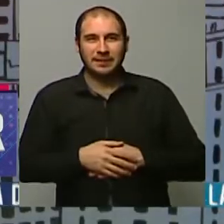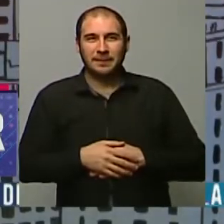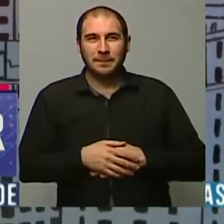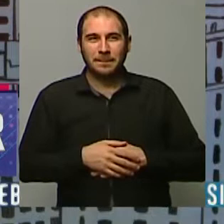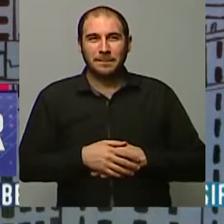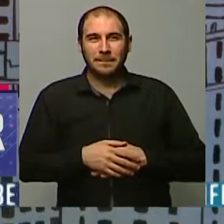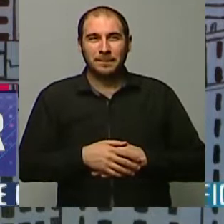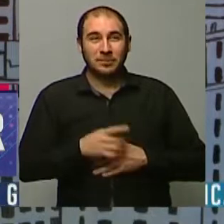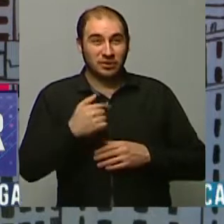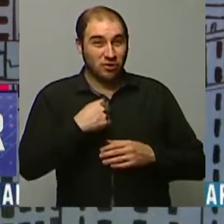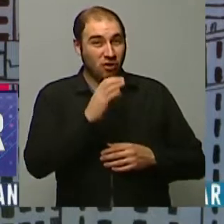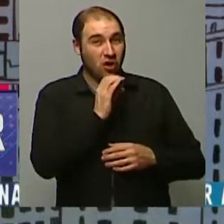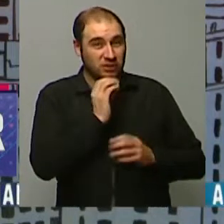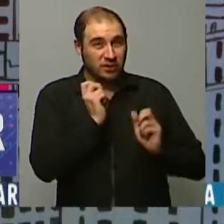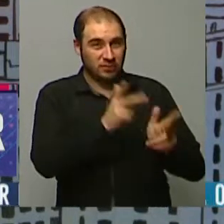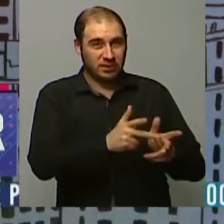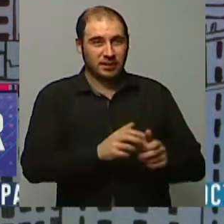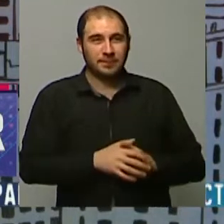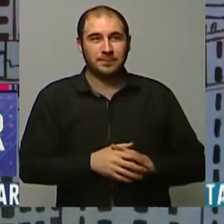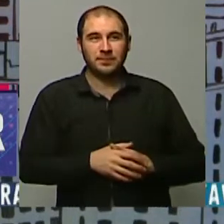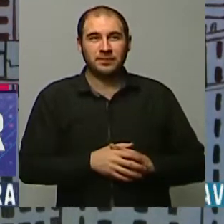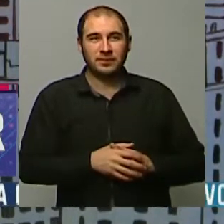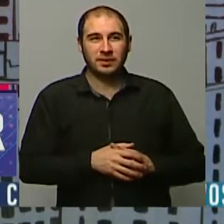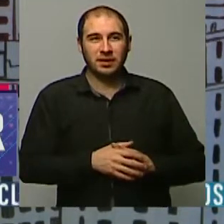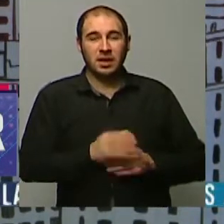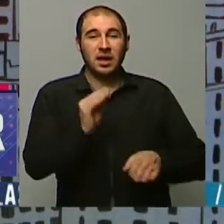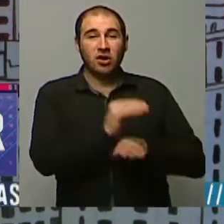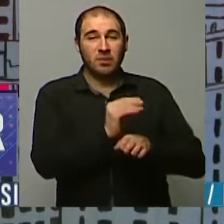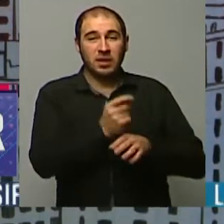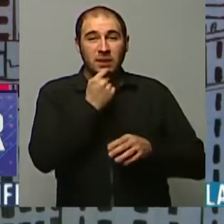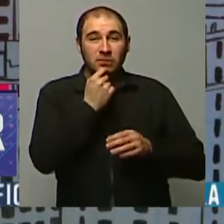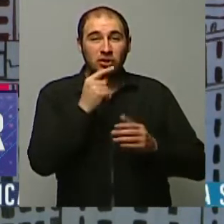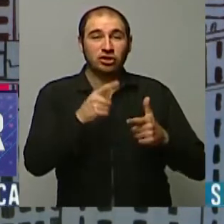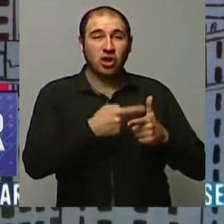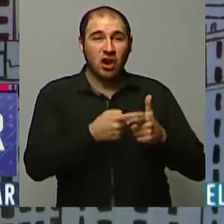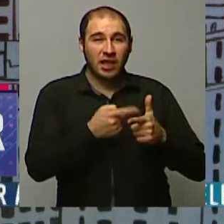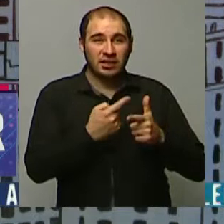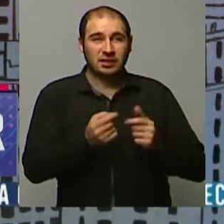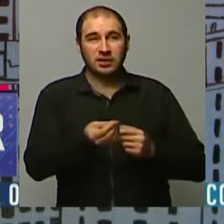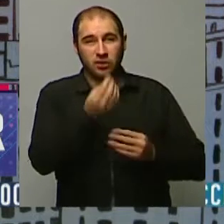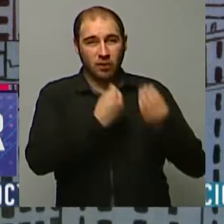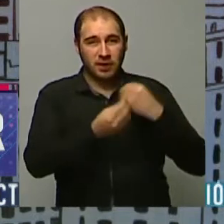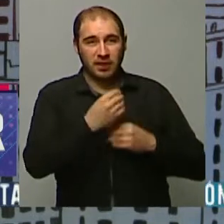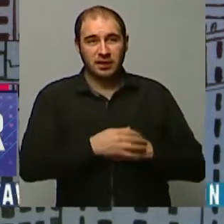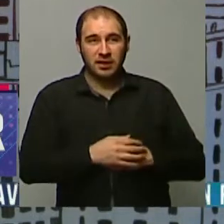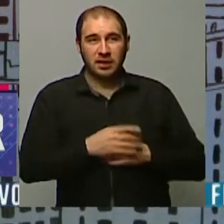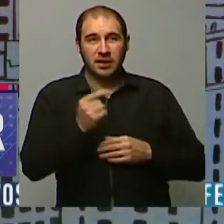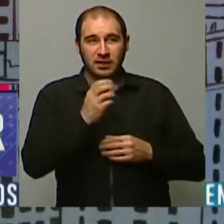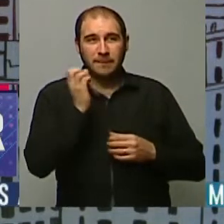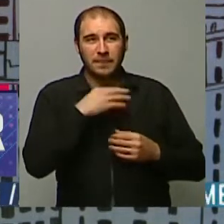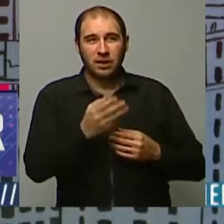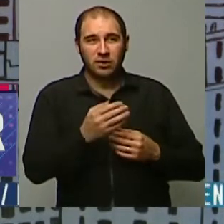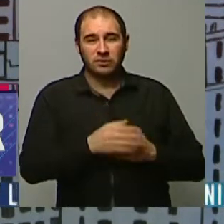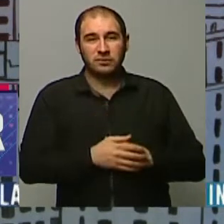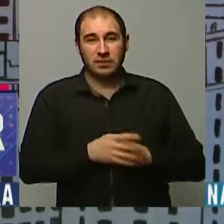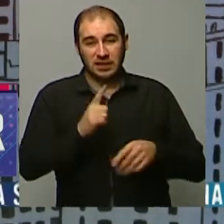Bueno, ¿puedo darles un consejo a los chicos? Hay alimentos como el chocolate, que son alimentos que se consumen preferentemente en